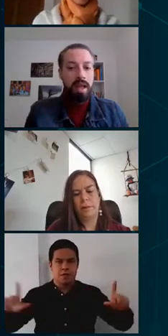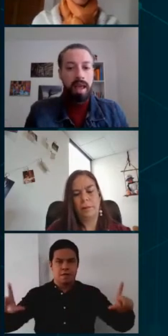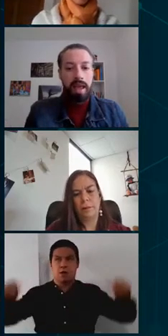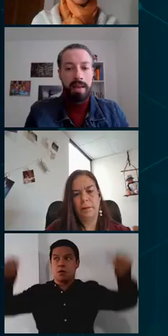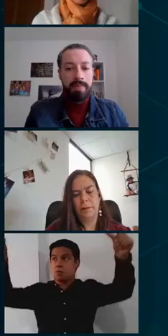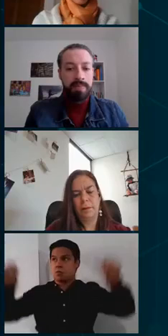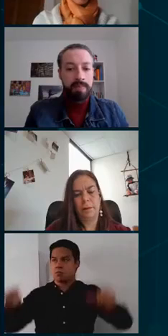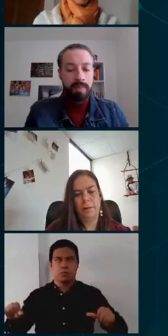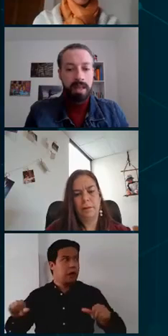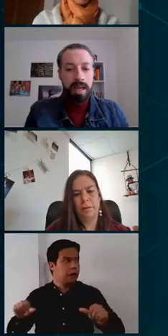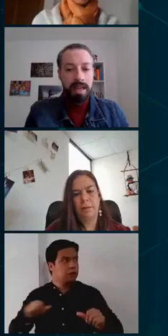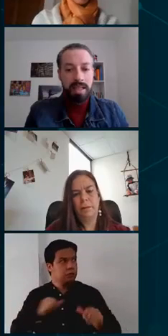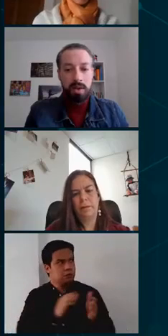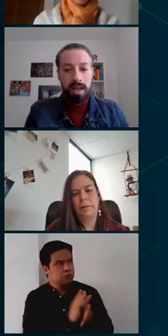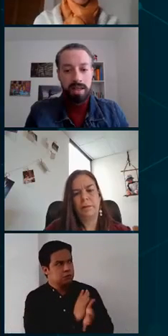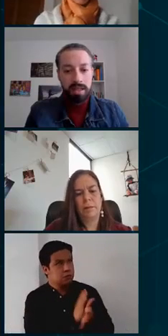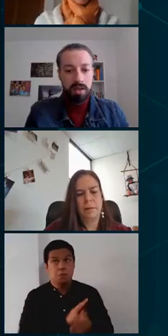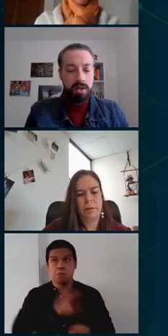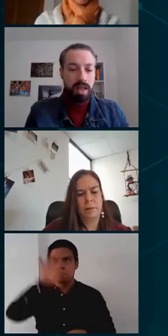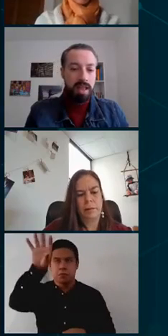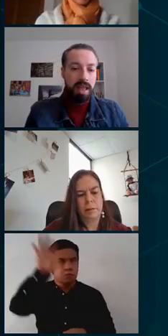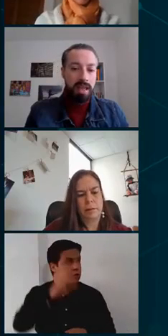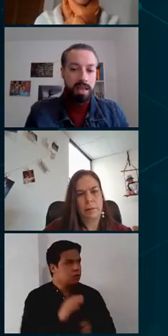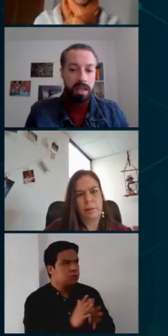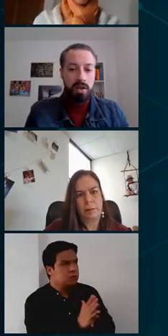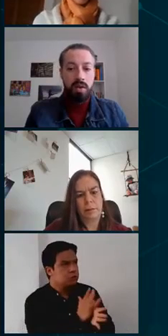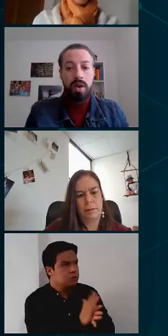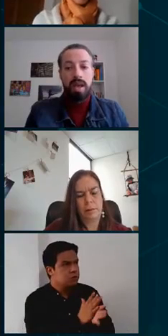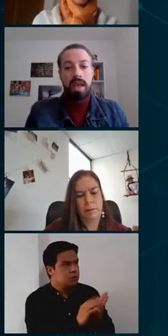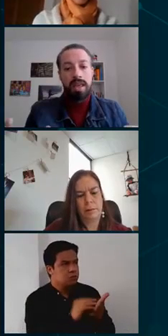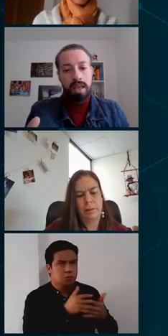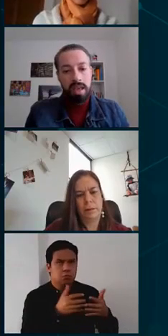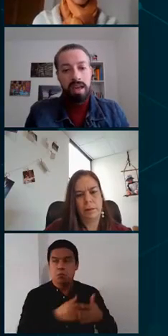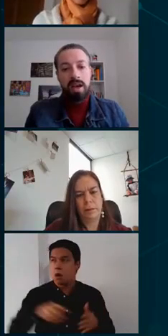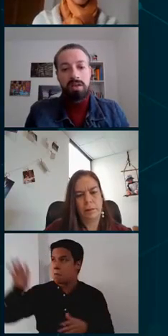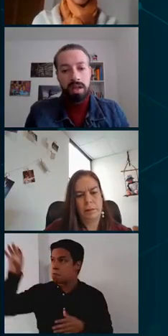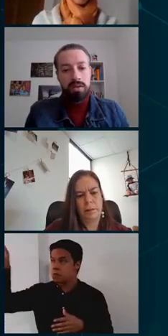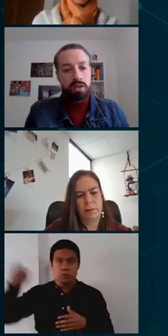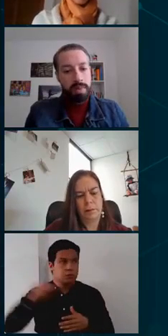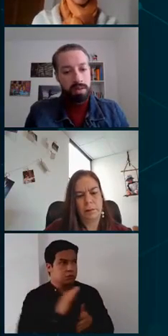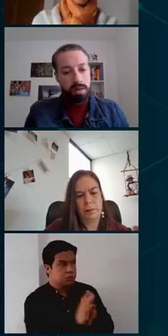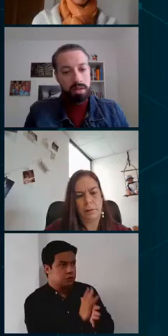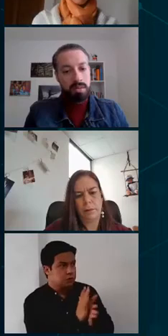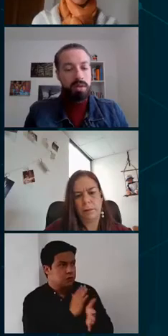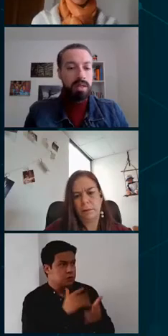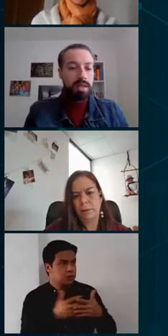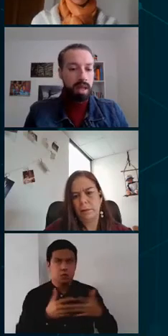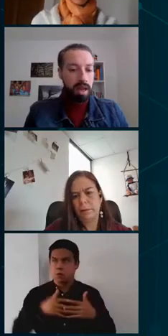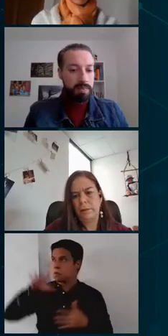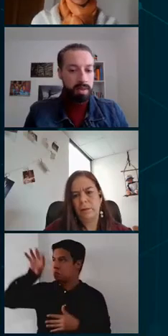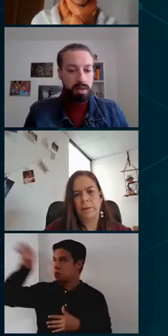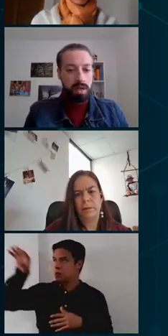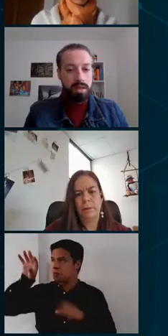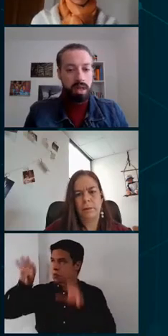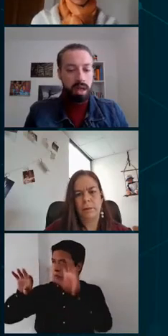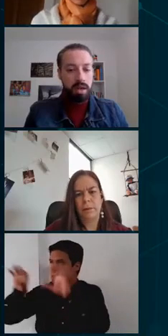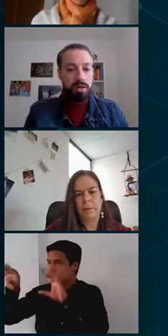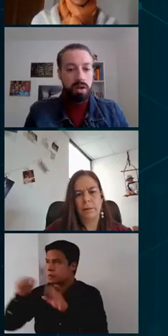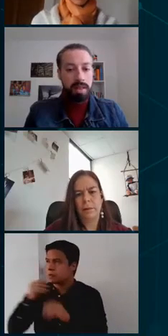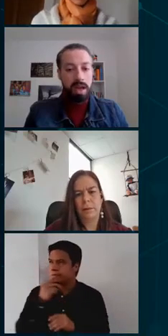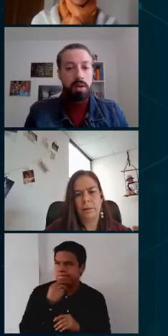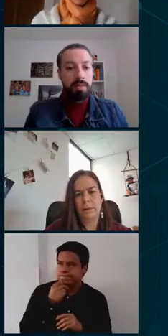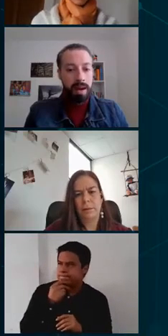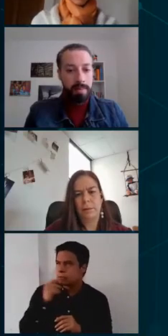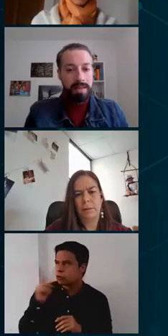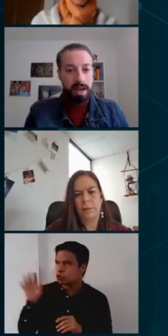está haciendo el ejercicio de diseño, e ir encontrando esos patrones comunes que las personas